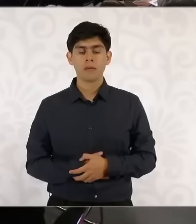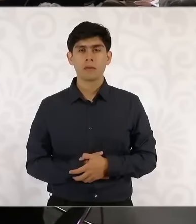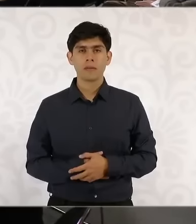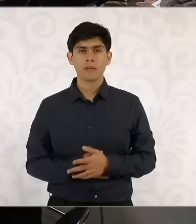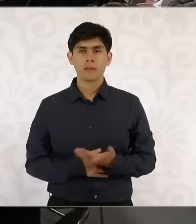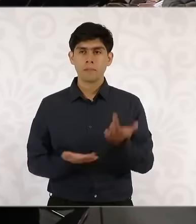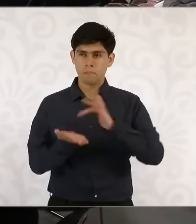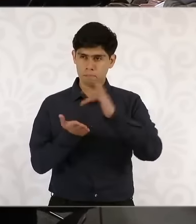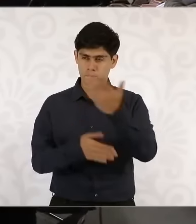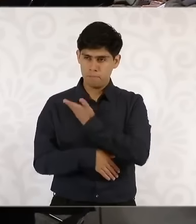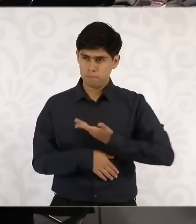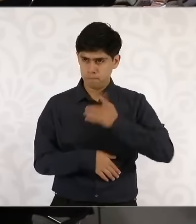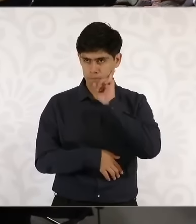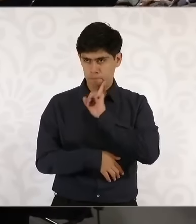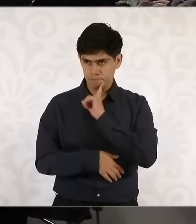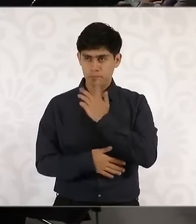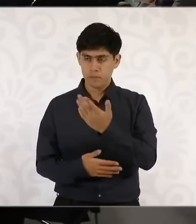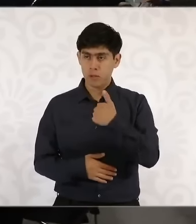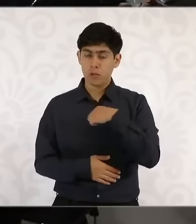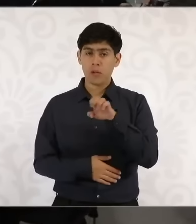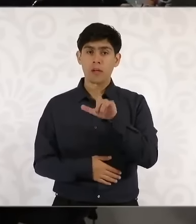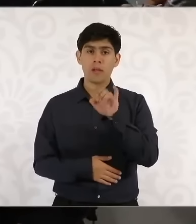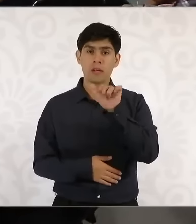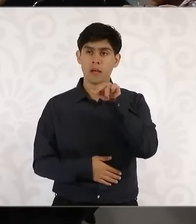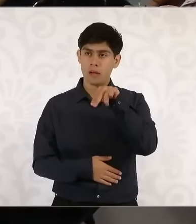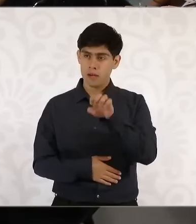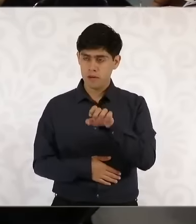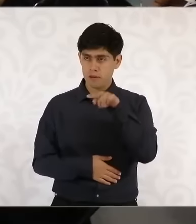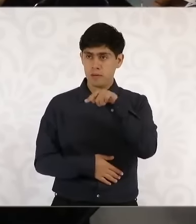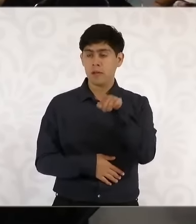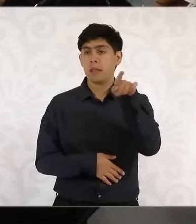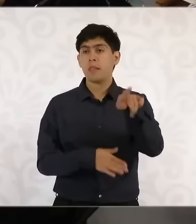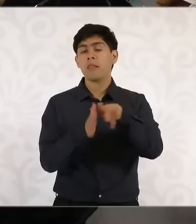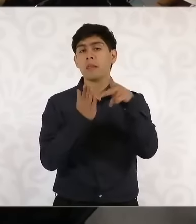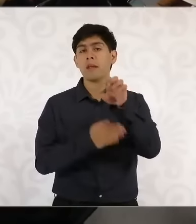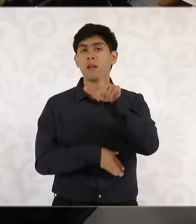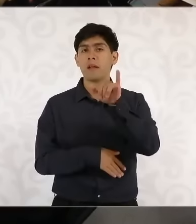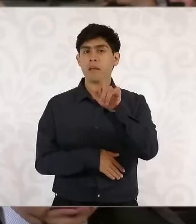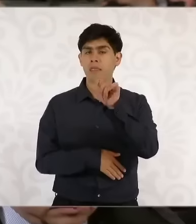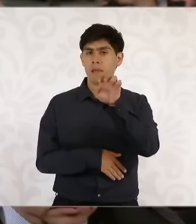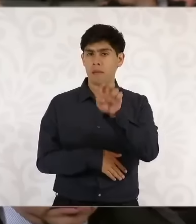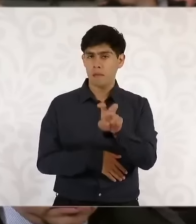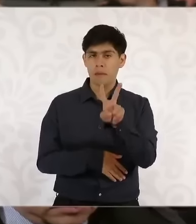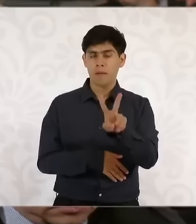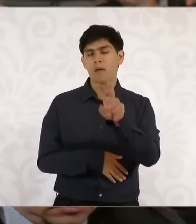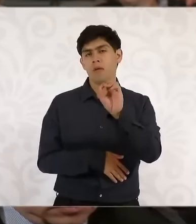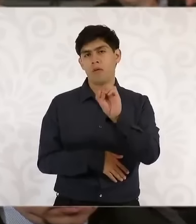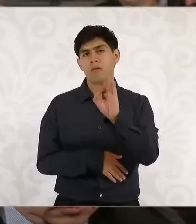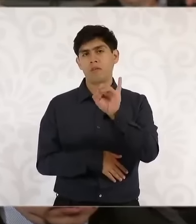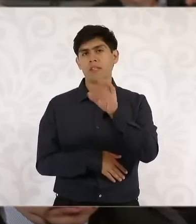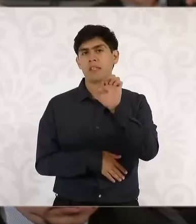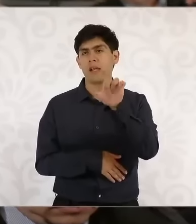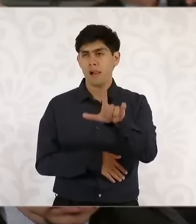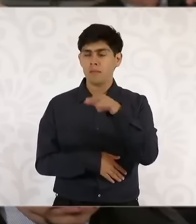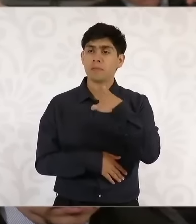Muchas gracias, Presidenta, por la palabra. Eliane Valadez, del canal de Eli TV Oficial. También aquí comentar, como mis compañeros, tuve